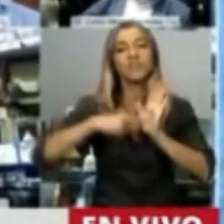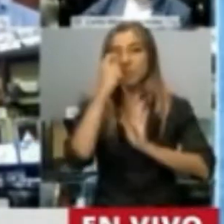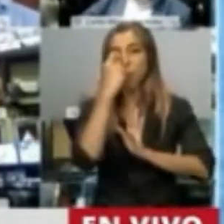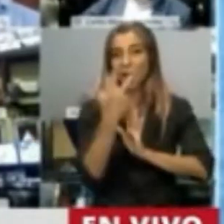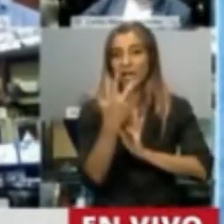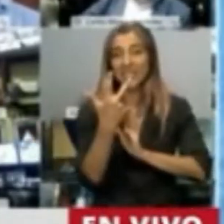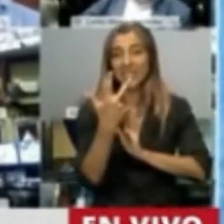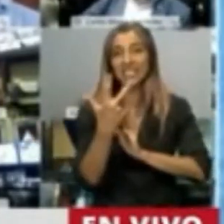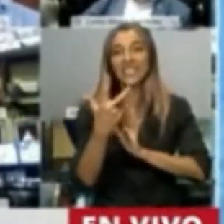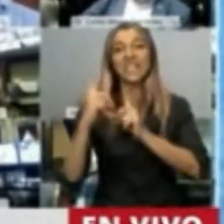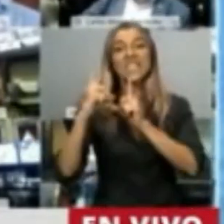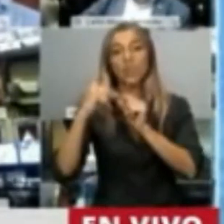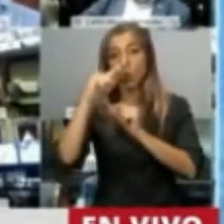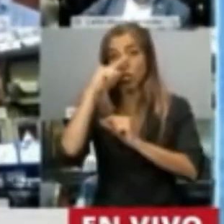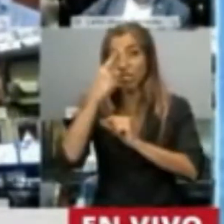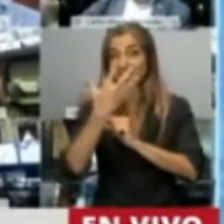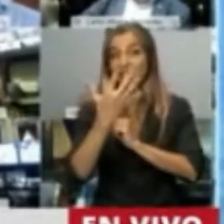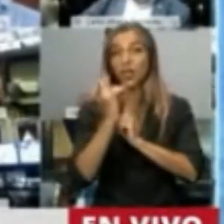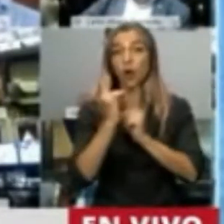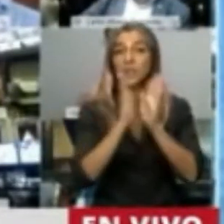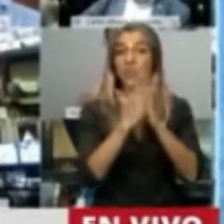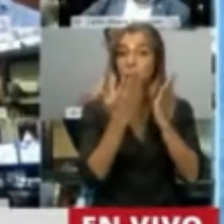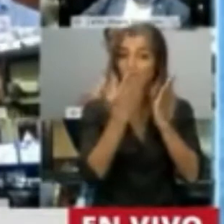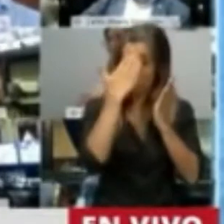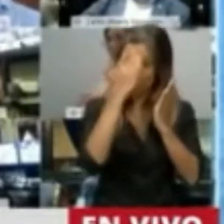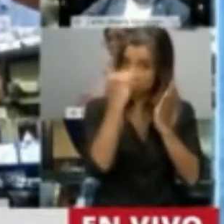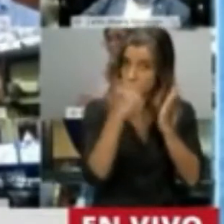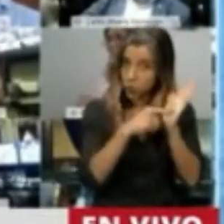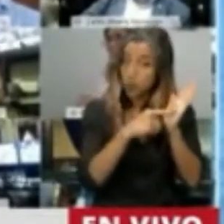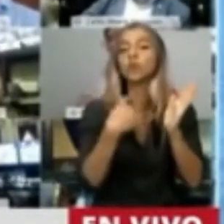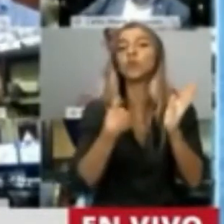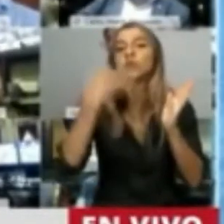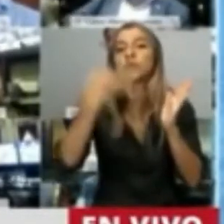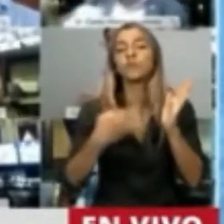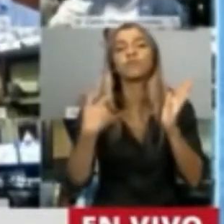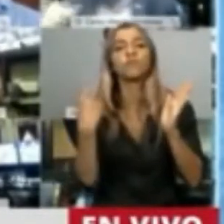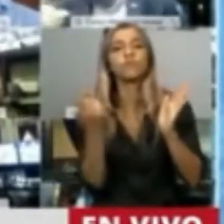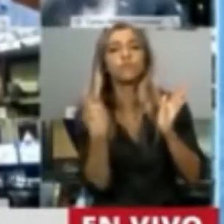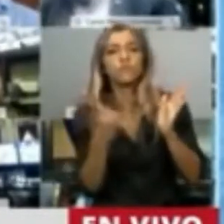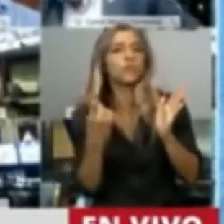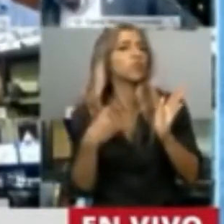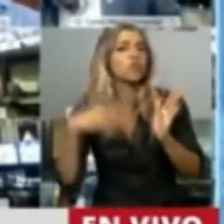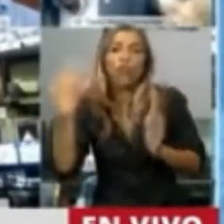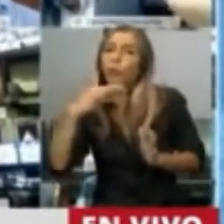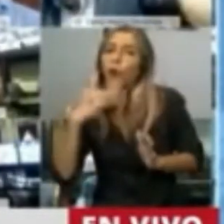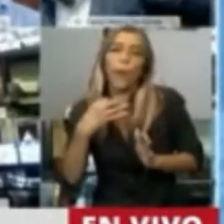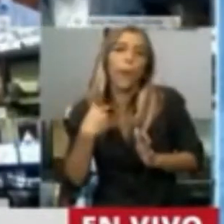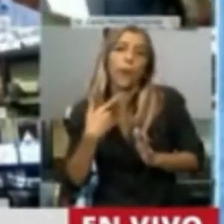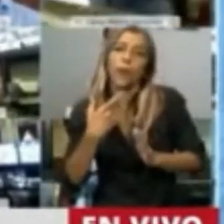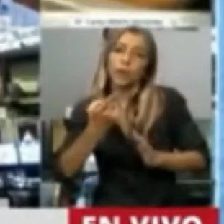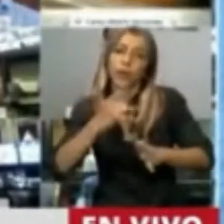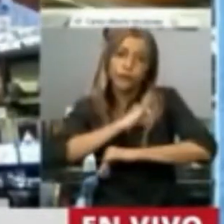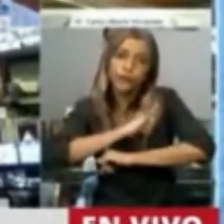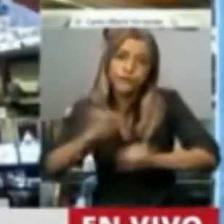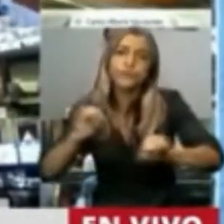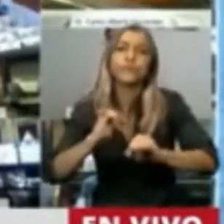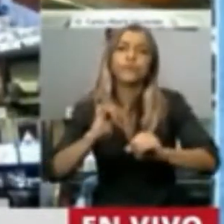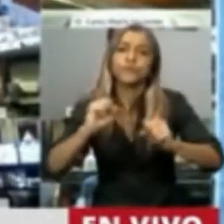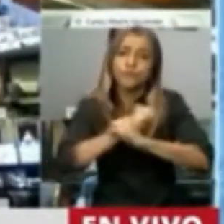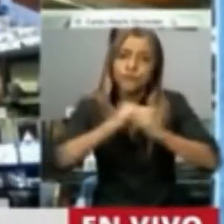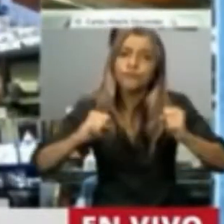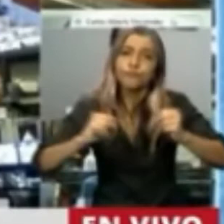artículo 75 de la Constitución pone en nuestras cabezas como legisladores legislar y promover las medidas de acción positiva